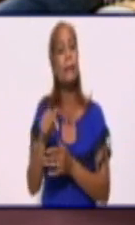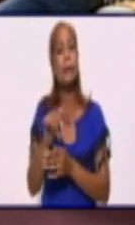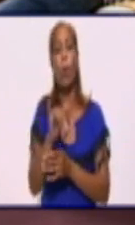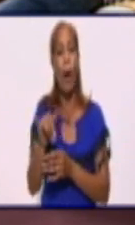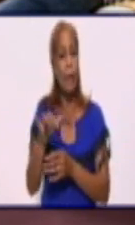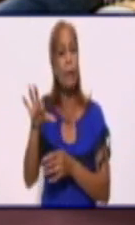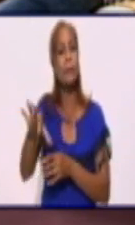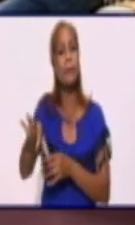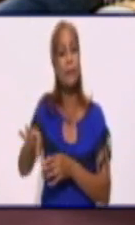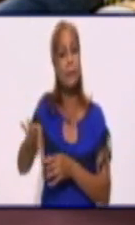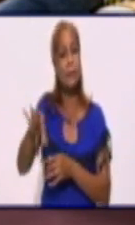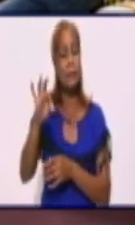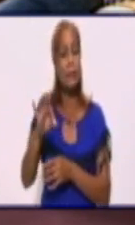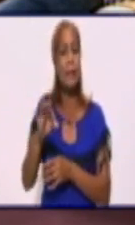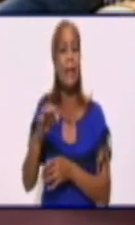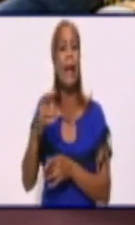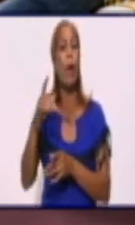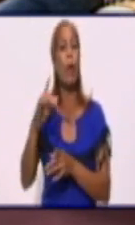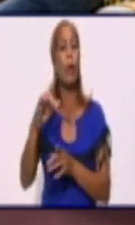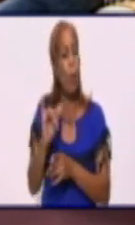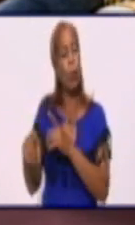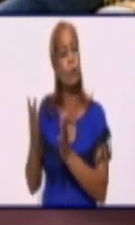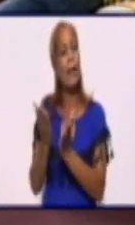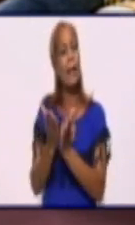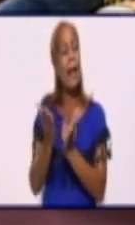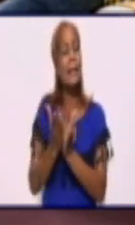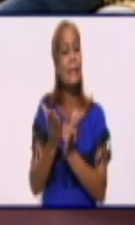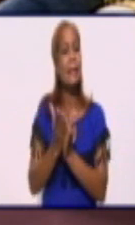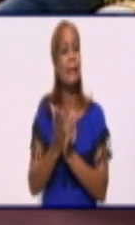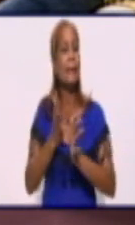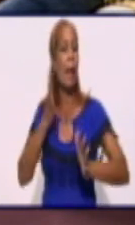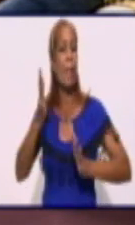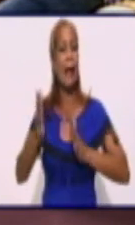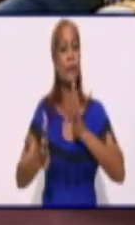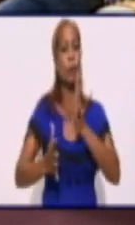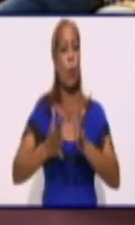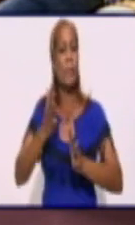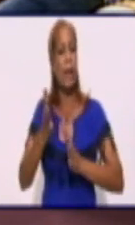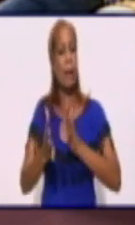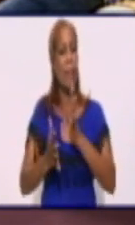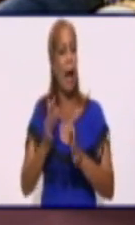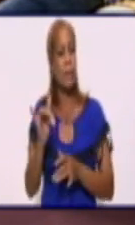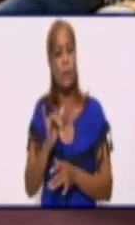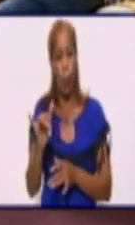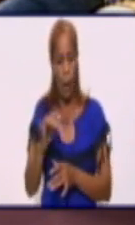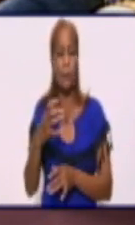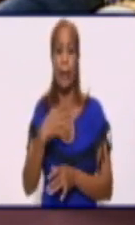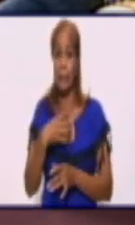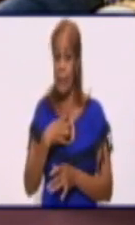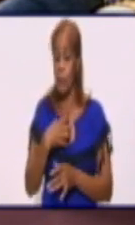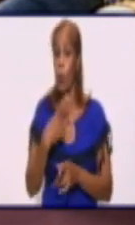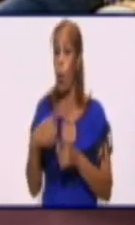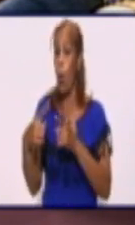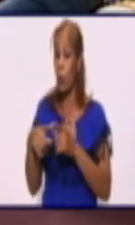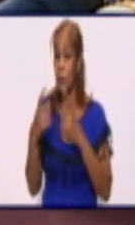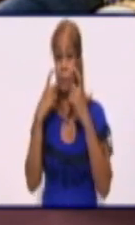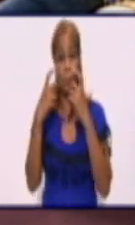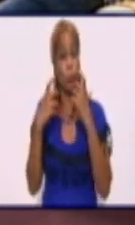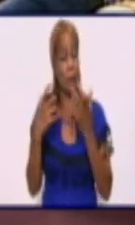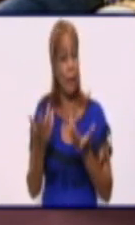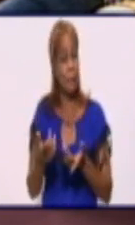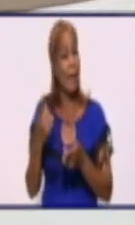están las clases del maestro René Reyes de pantomima, que han sido y han tenido una repercusión en países tan,